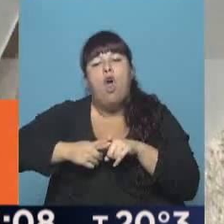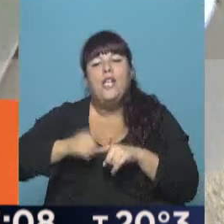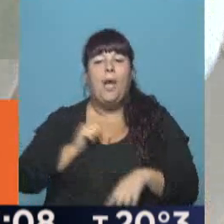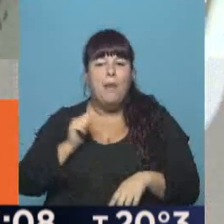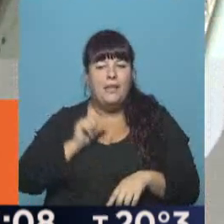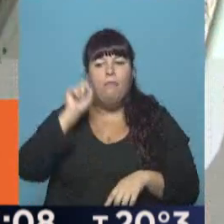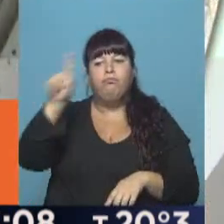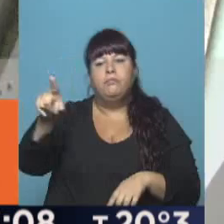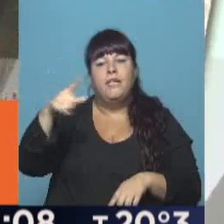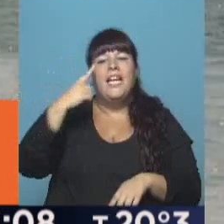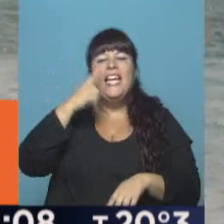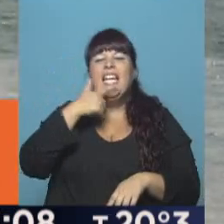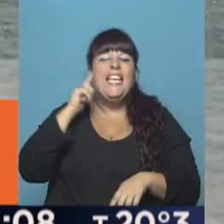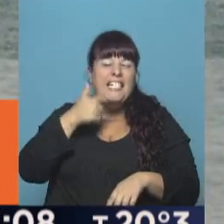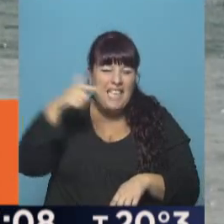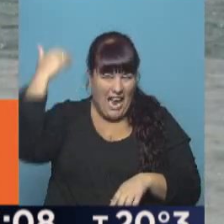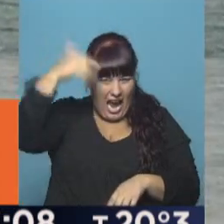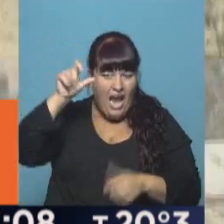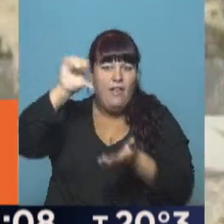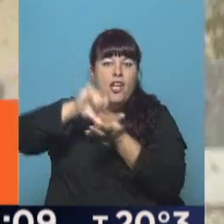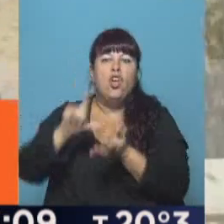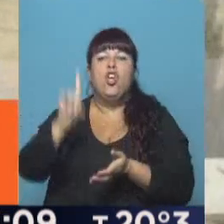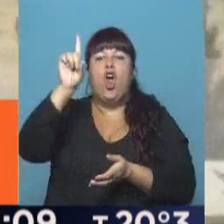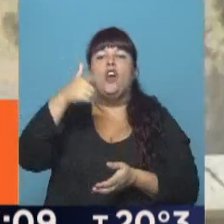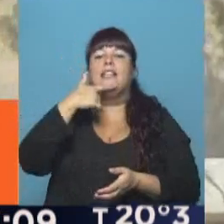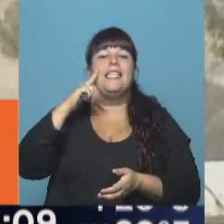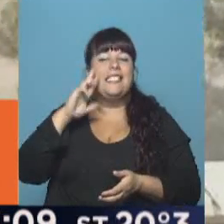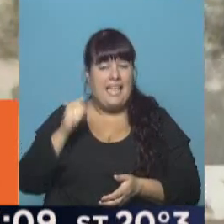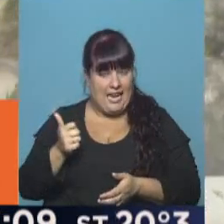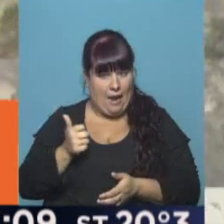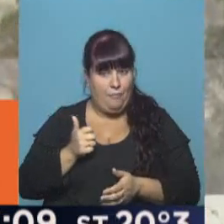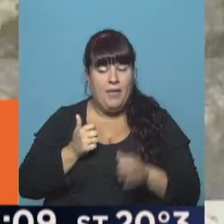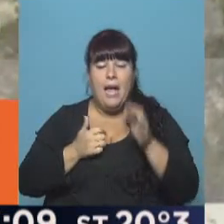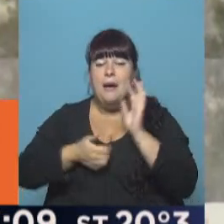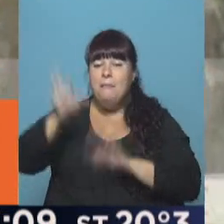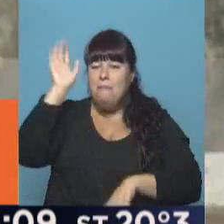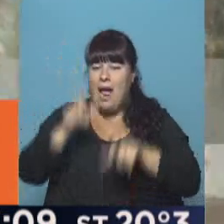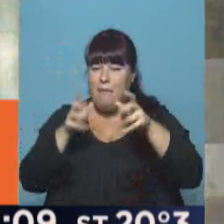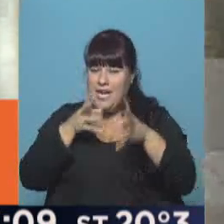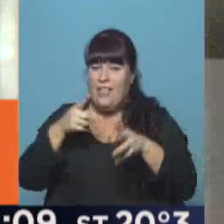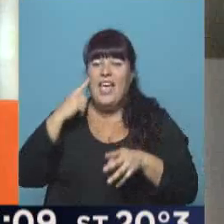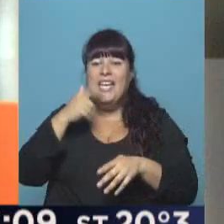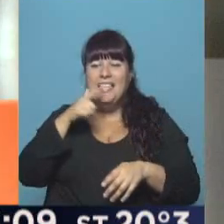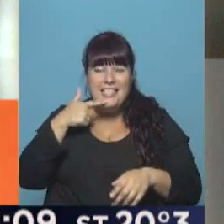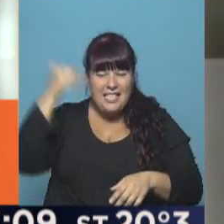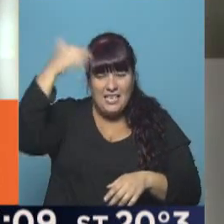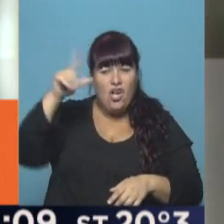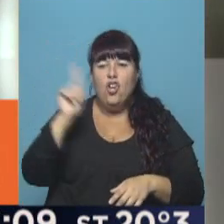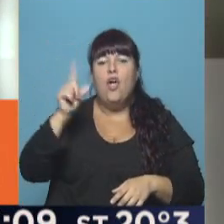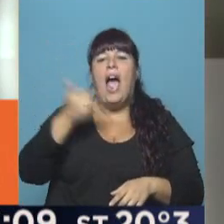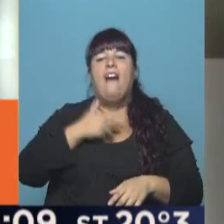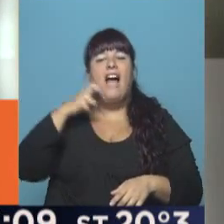militar del ISIS o Estado Islámico situada en el norte de Siria. La mayor parte de estos combatientes de ISIS o Estado Islámico no son